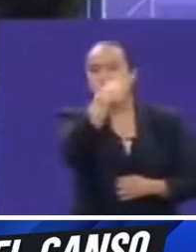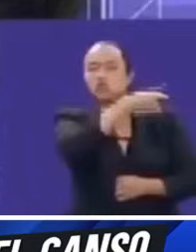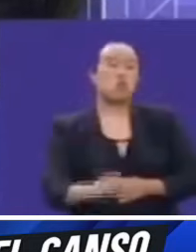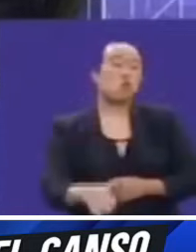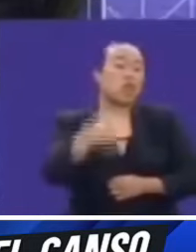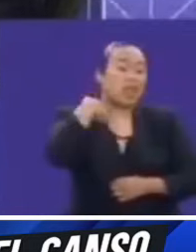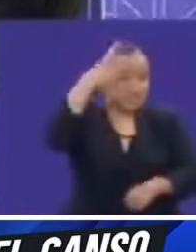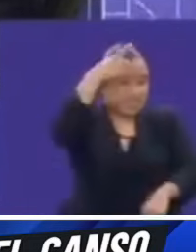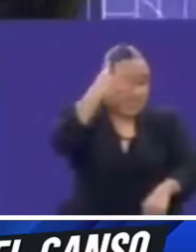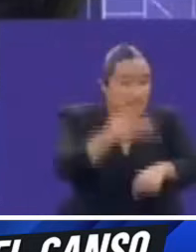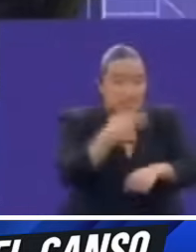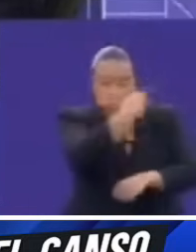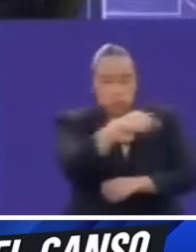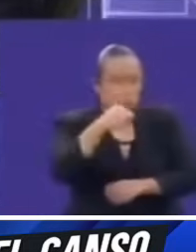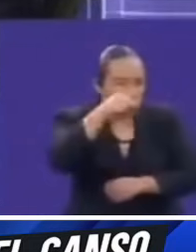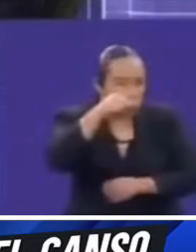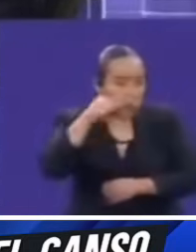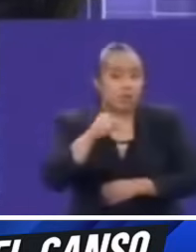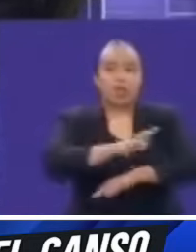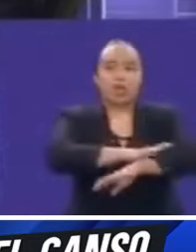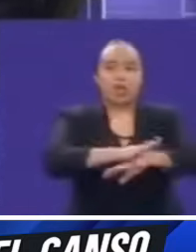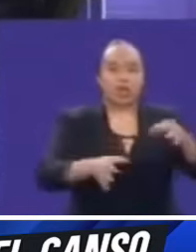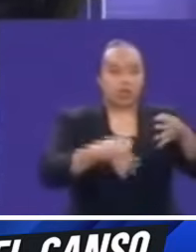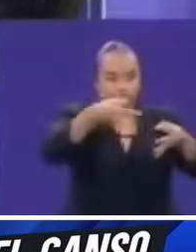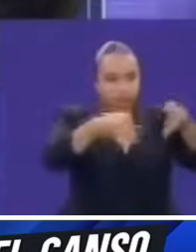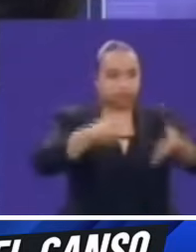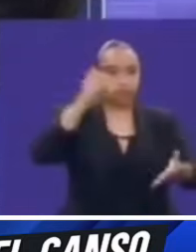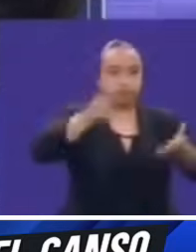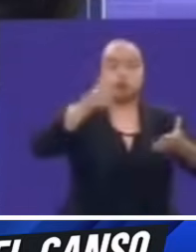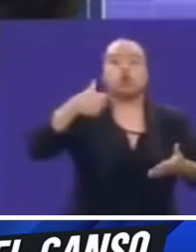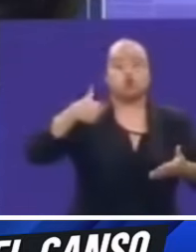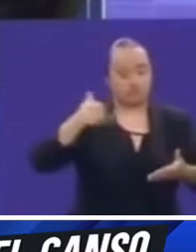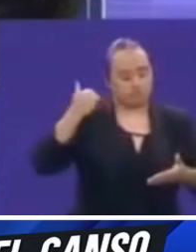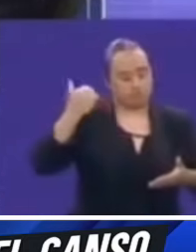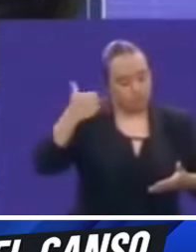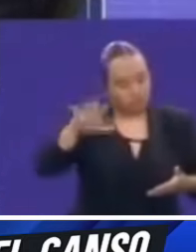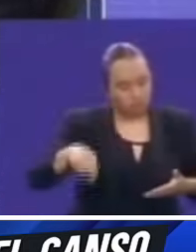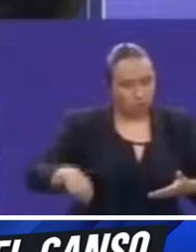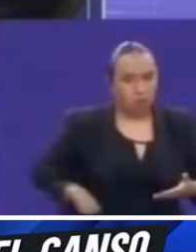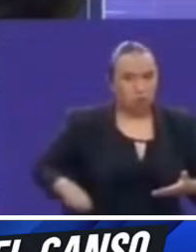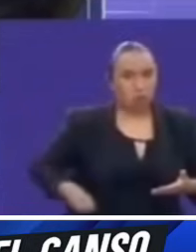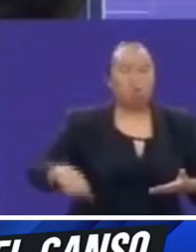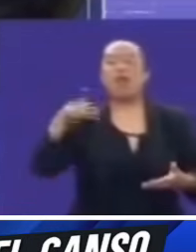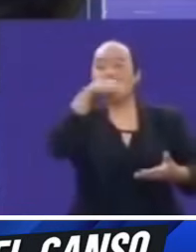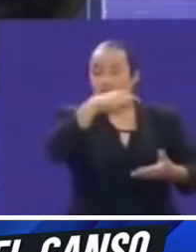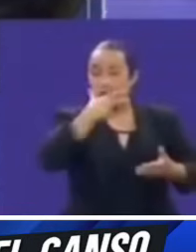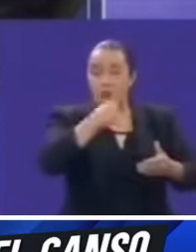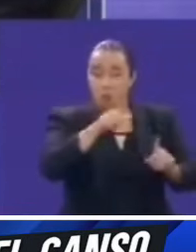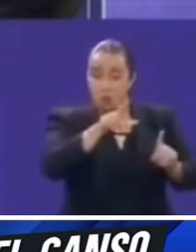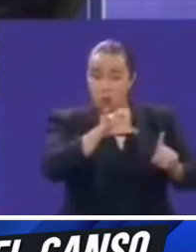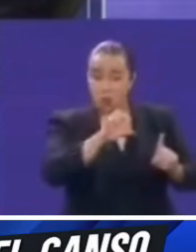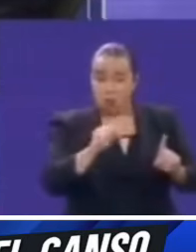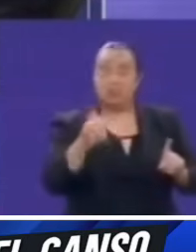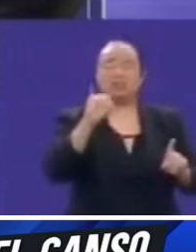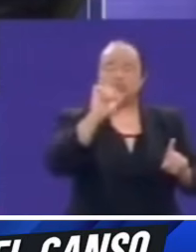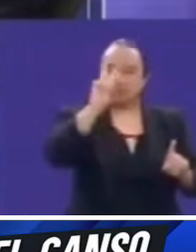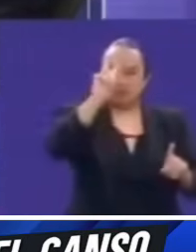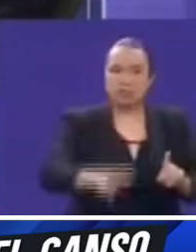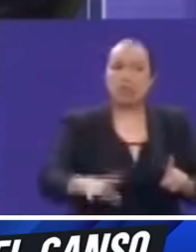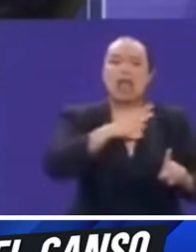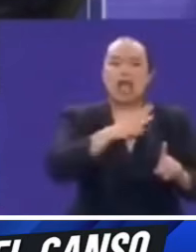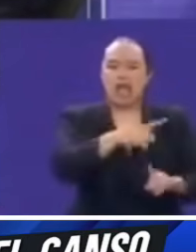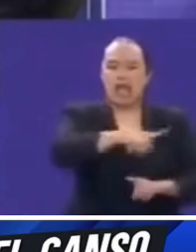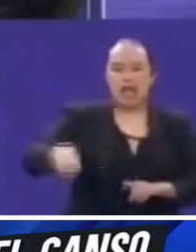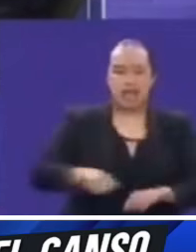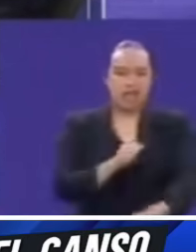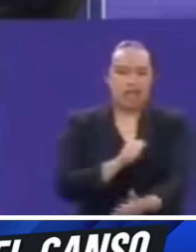Benito Juárez ya sentenciado aceptó la culpa aceptó que existe el cártel inmobiliario y entregó